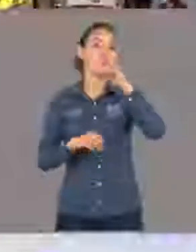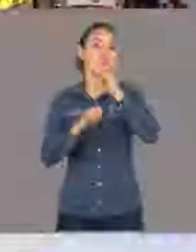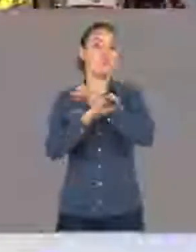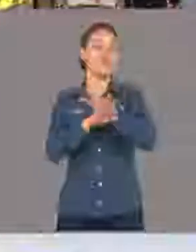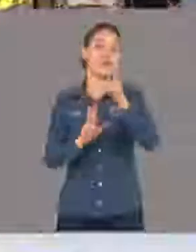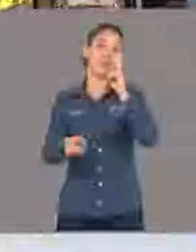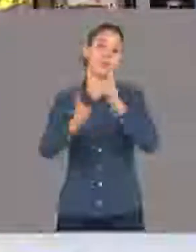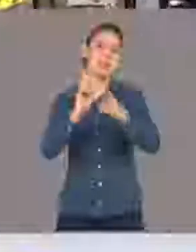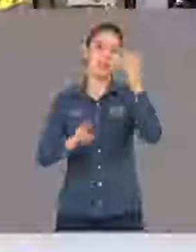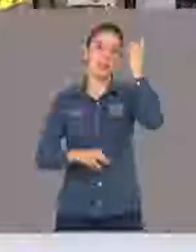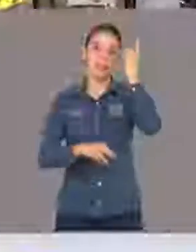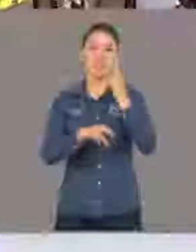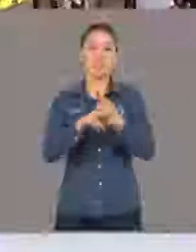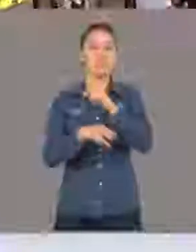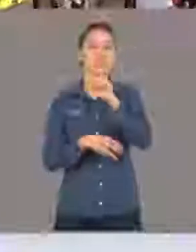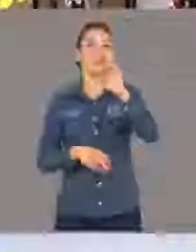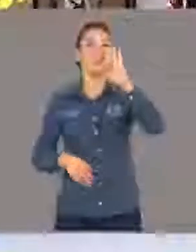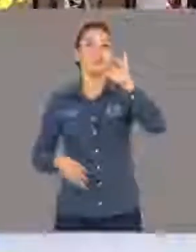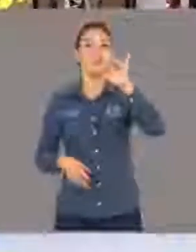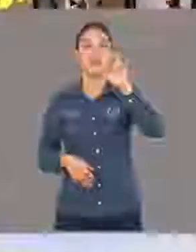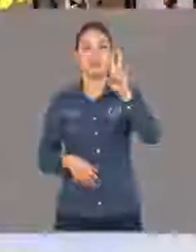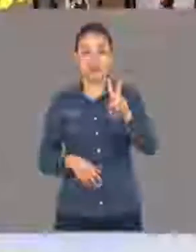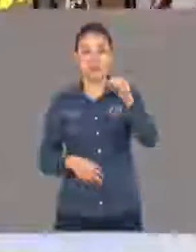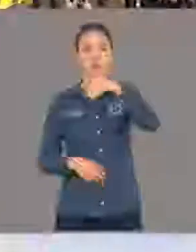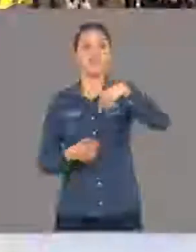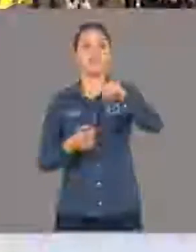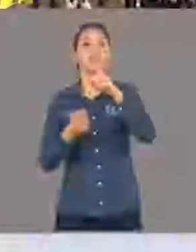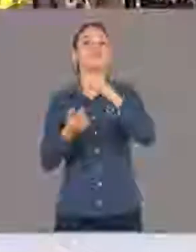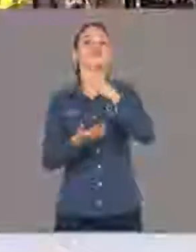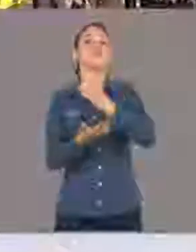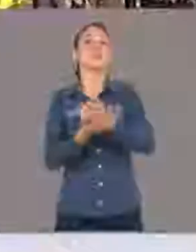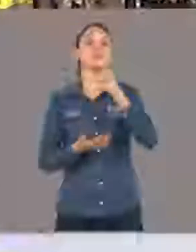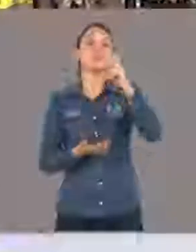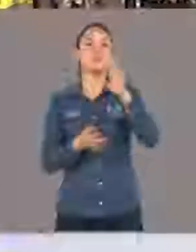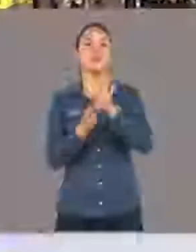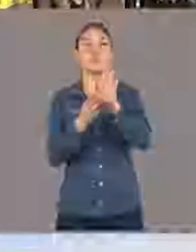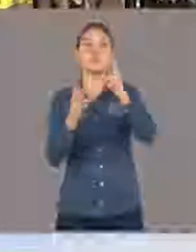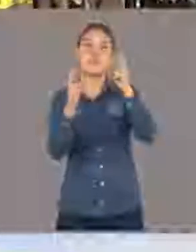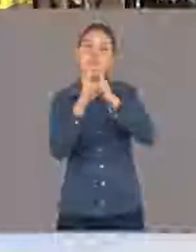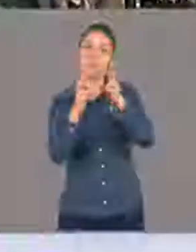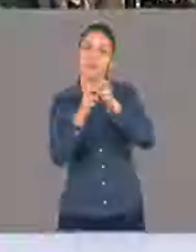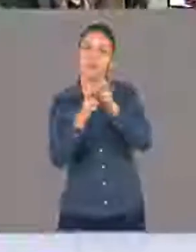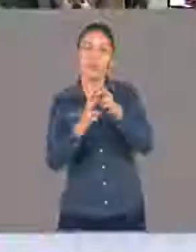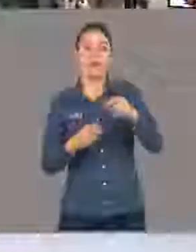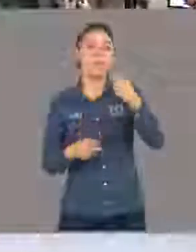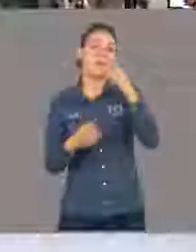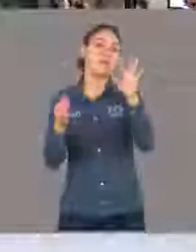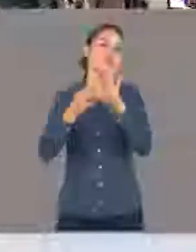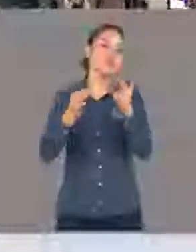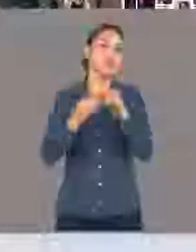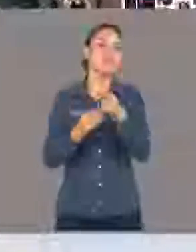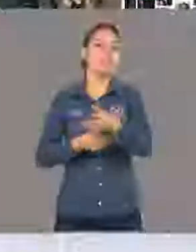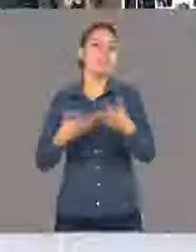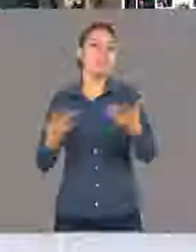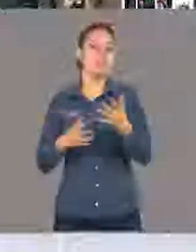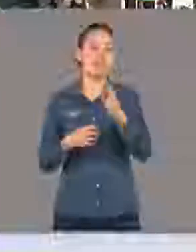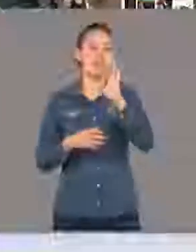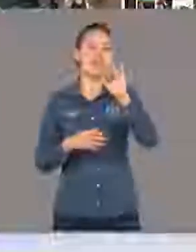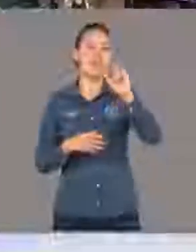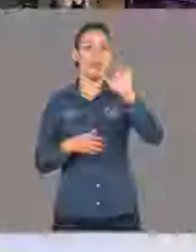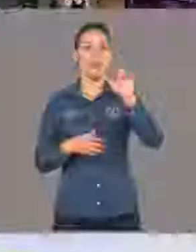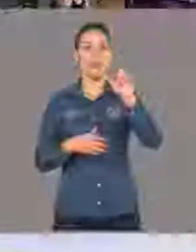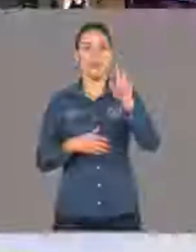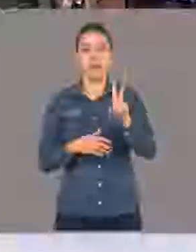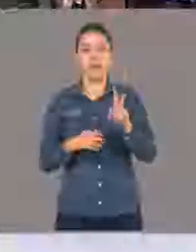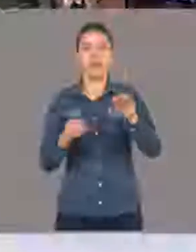UAD Informa platicó con el director de la Facultad de Comercio y Administración del Campus Tampico Jesús Arias Gómez quien nos habla de la vinculación social